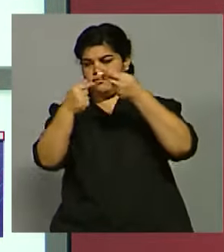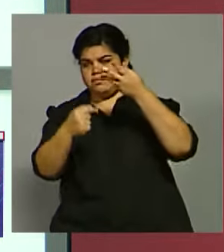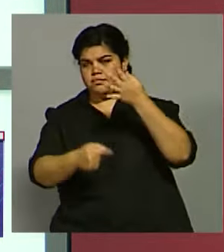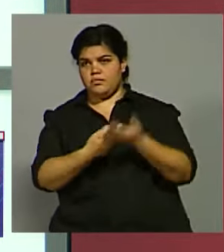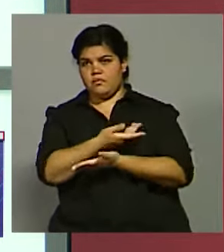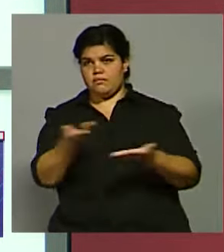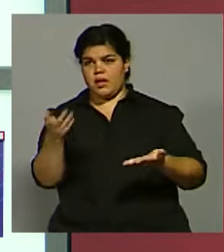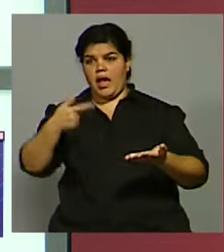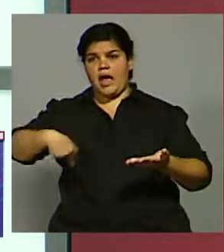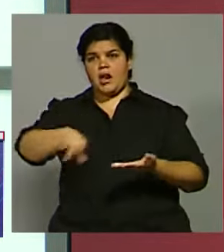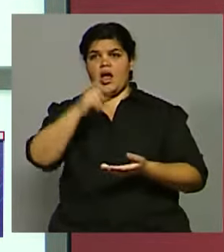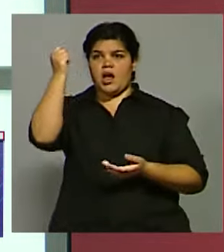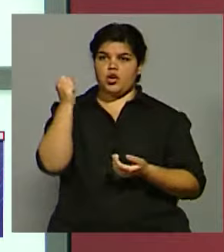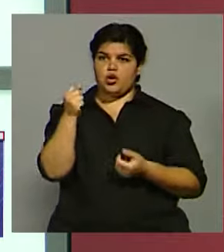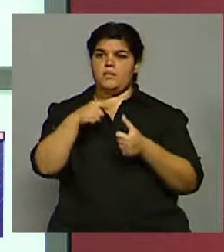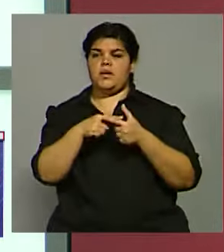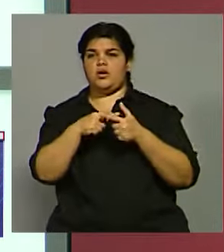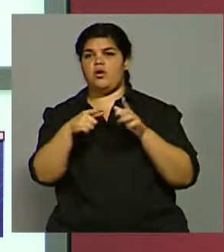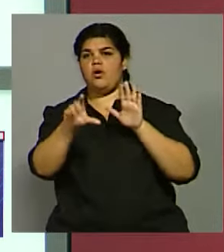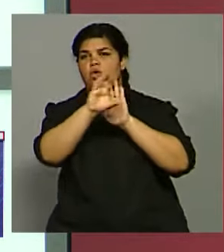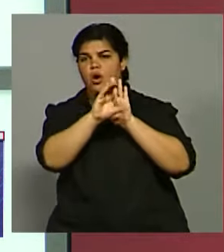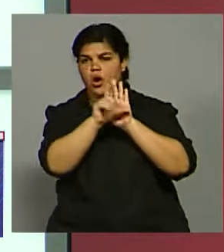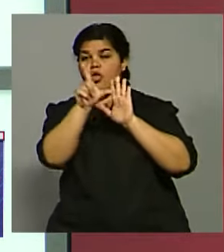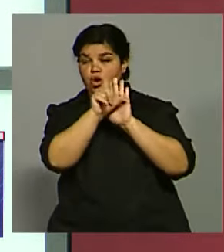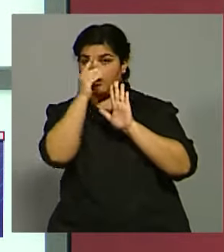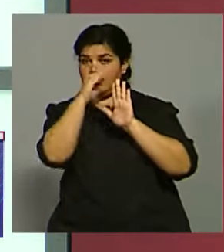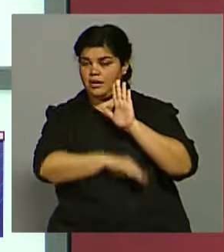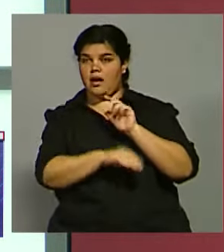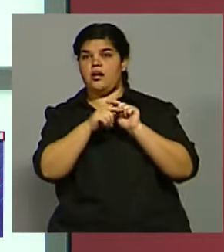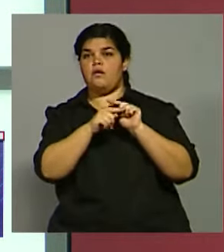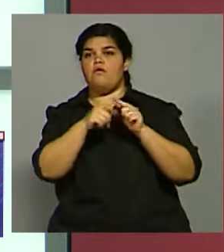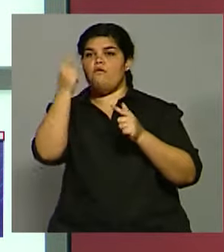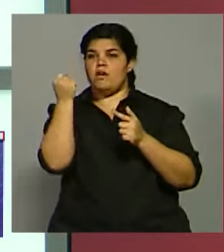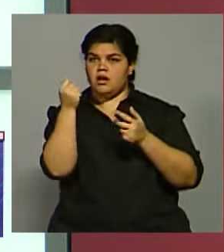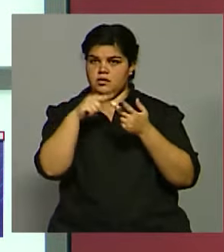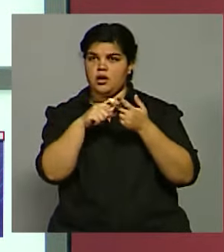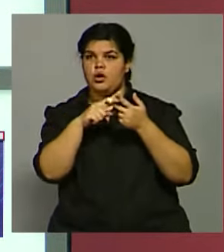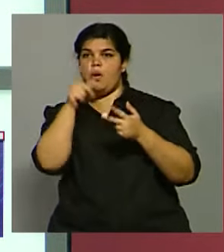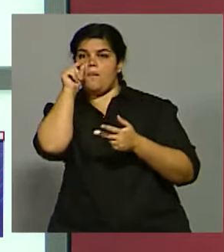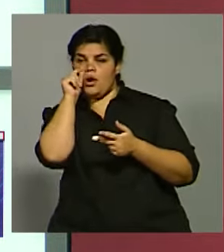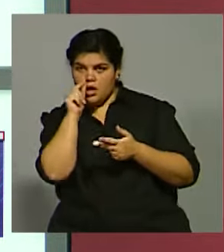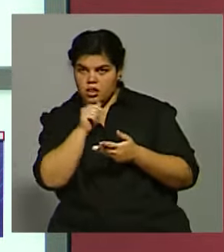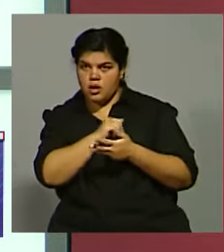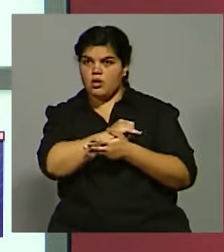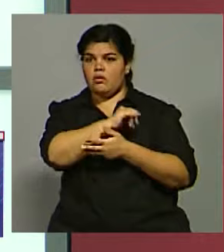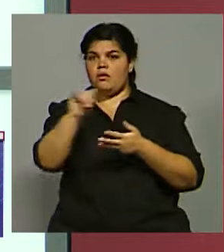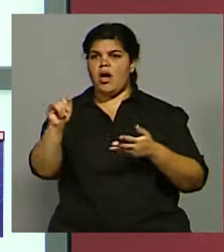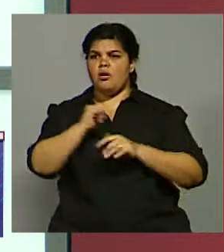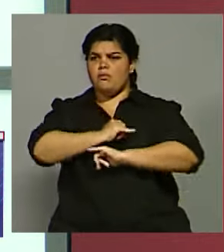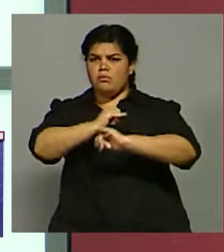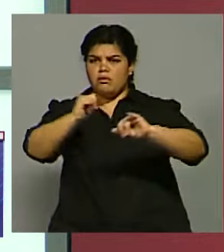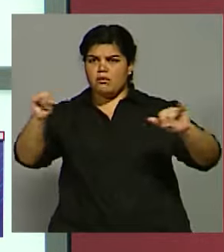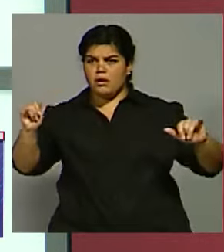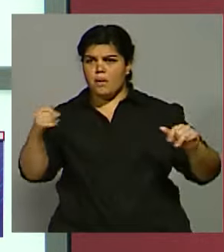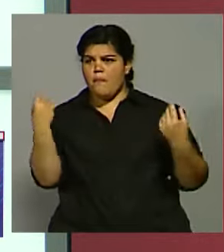la institución, económico, doctrinal, financiero, político, los anuncios han sido muchos, pero los resultados han sido un